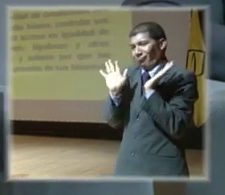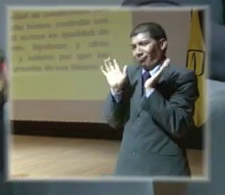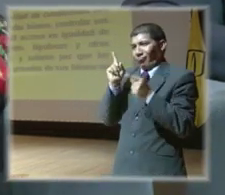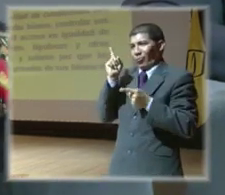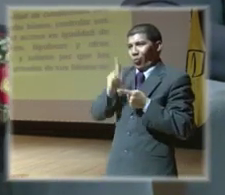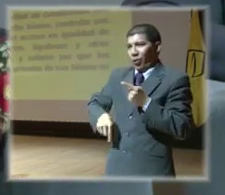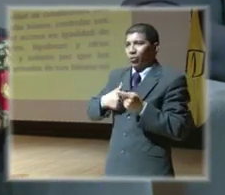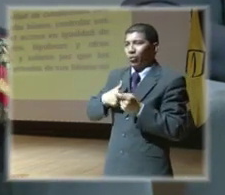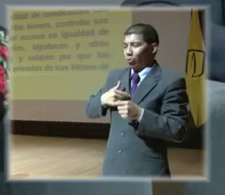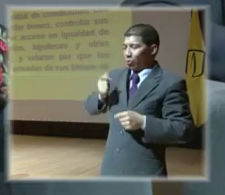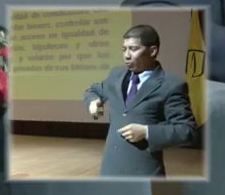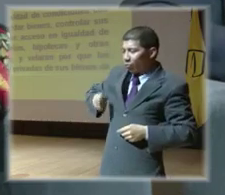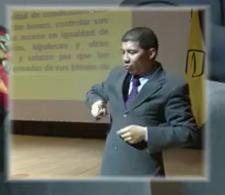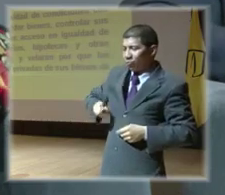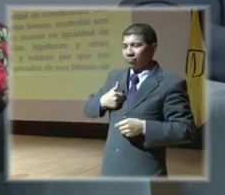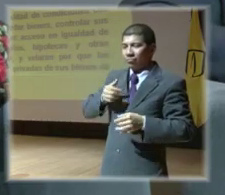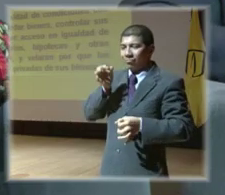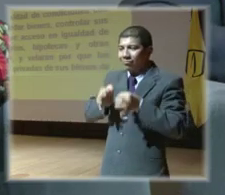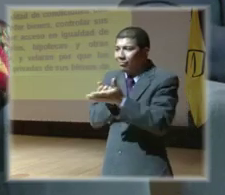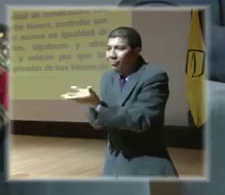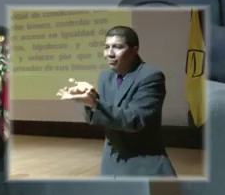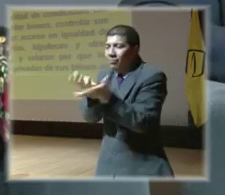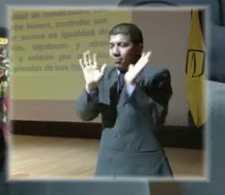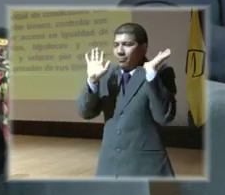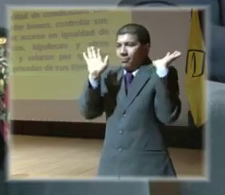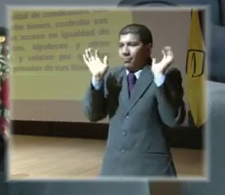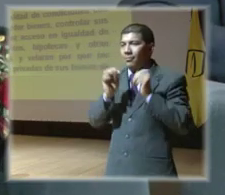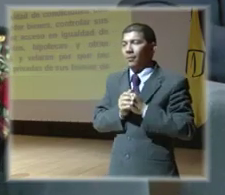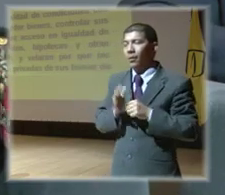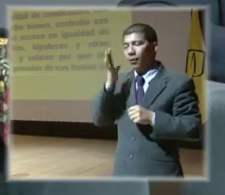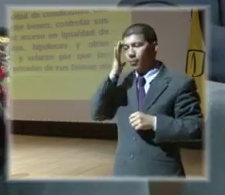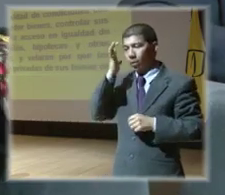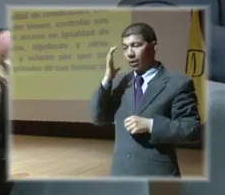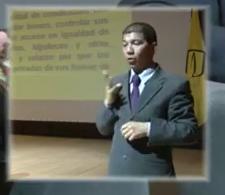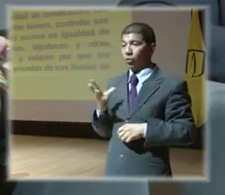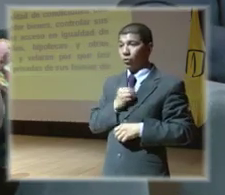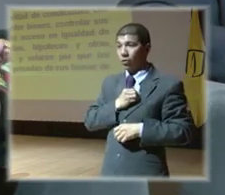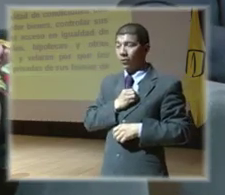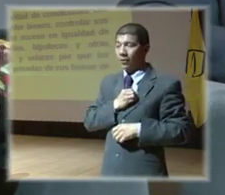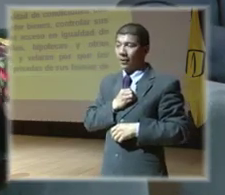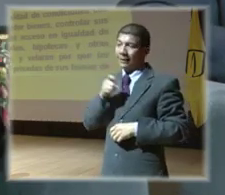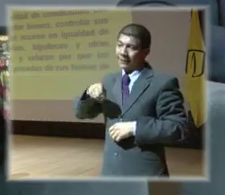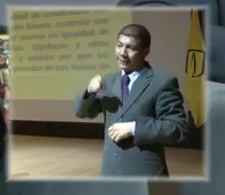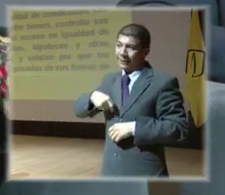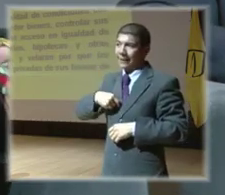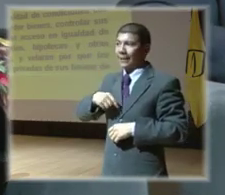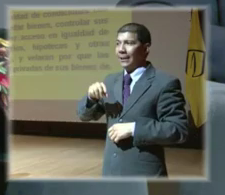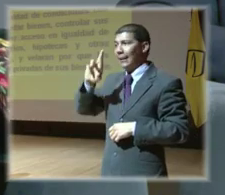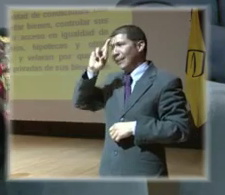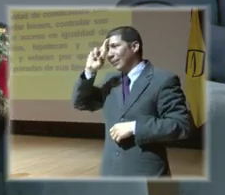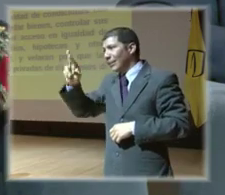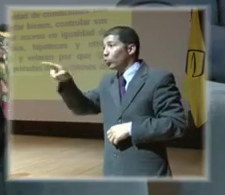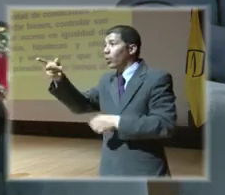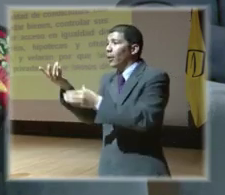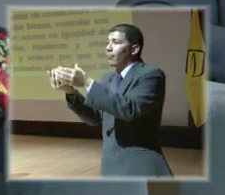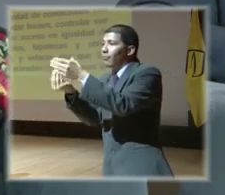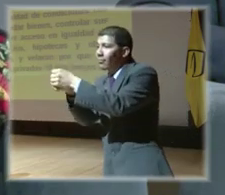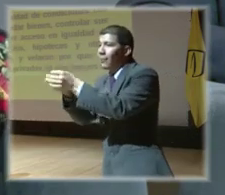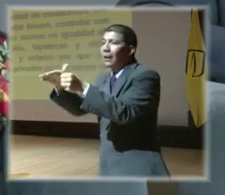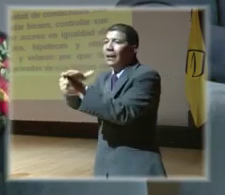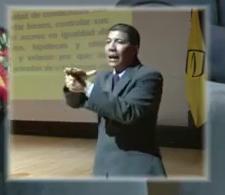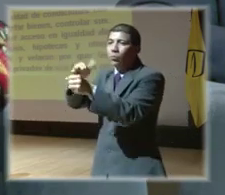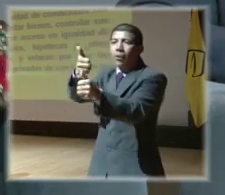legal desde el escenario. Primero, porque tenemos que respetar la confidencialidad de las personas y de sus